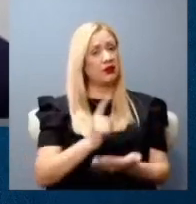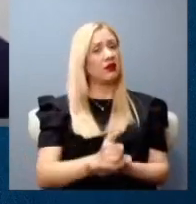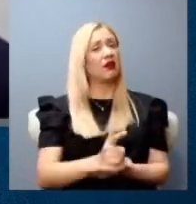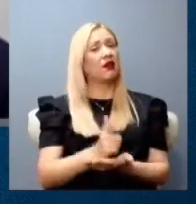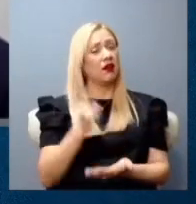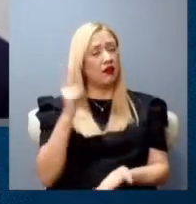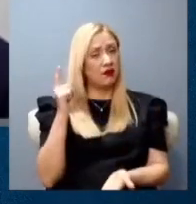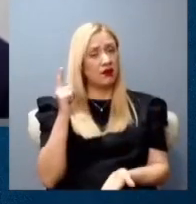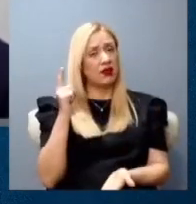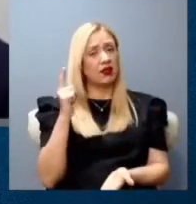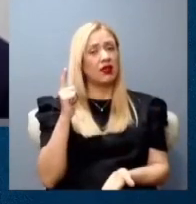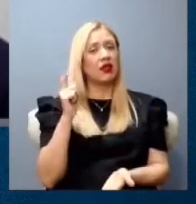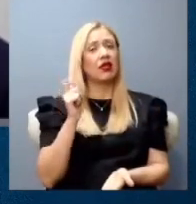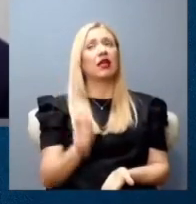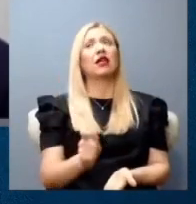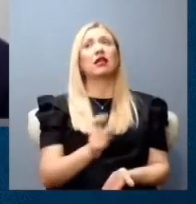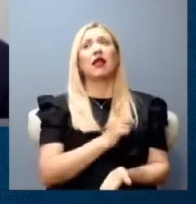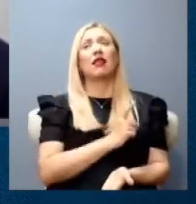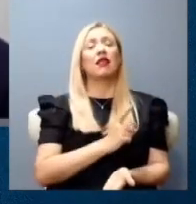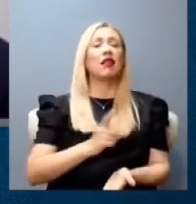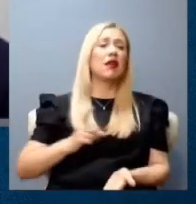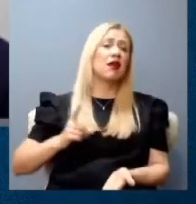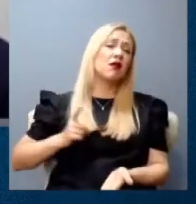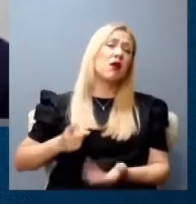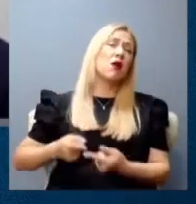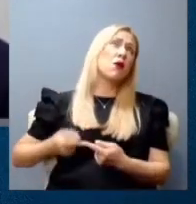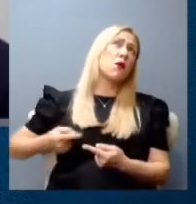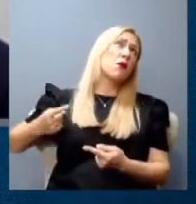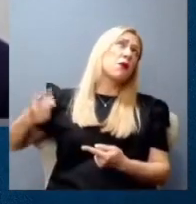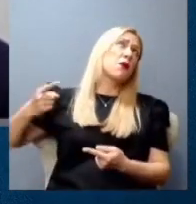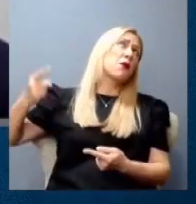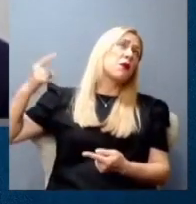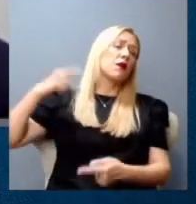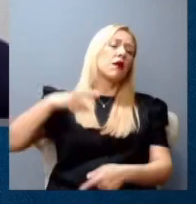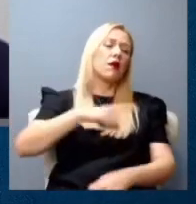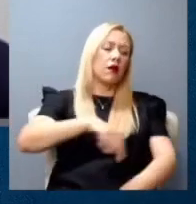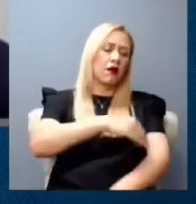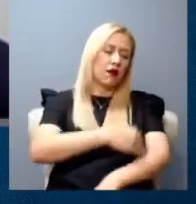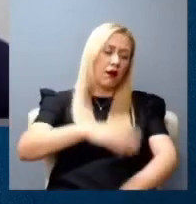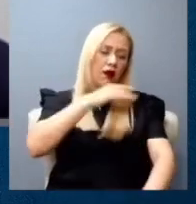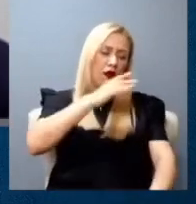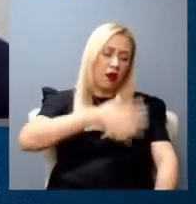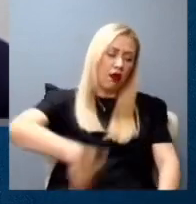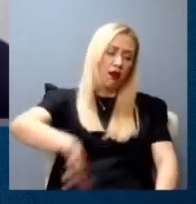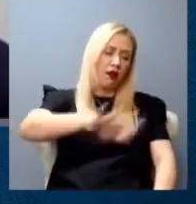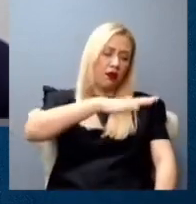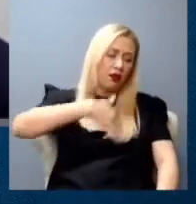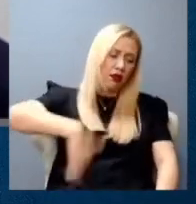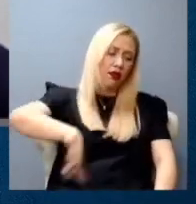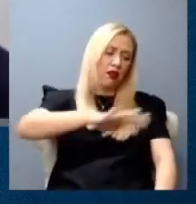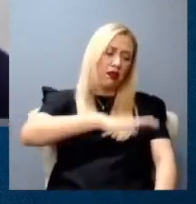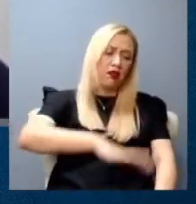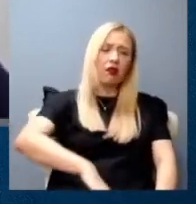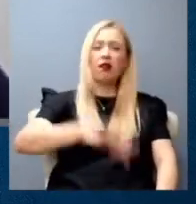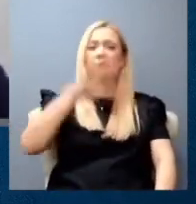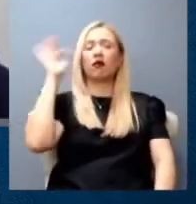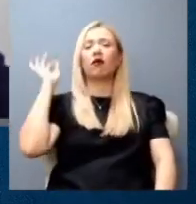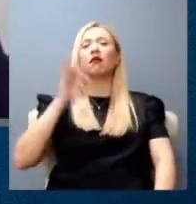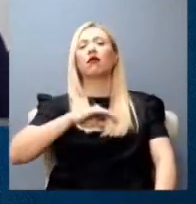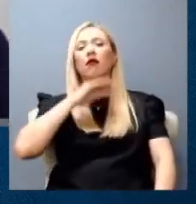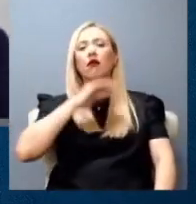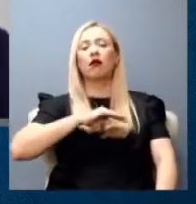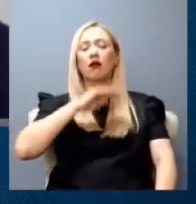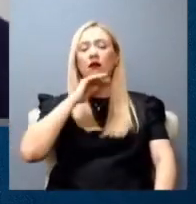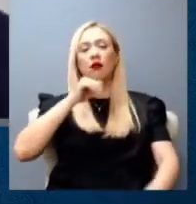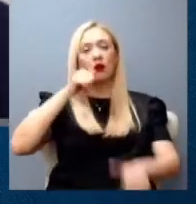Hay una deuda histórica con los familiares de las víctimas de desaparición forzada, a pesar de los intentos que se ha hecho en el país por avanzar